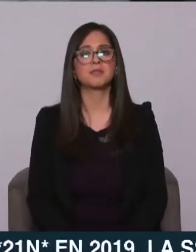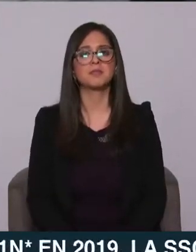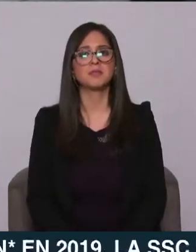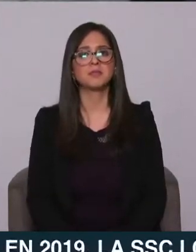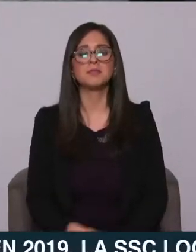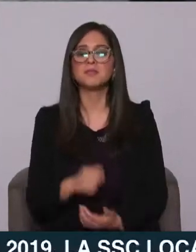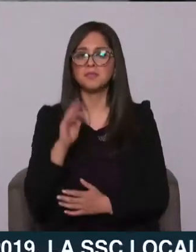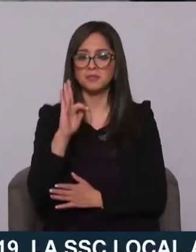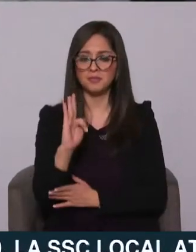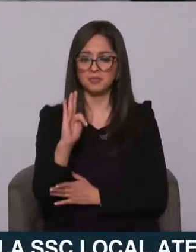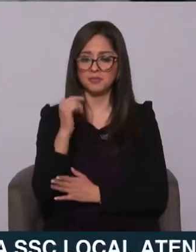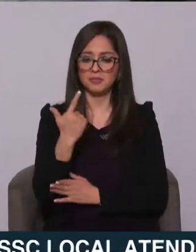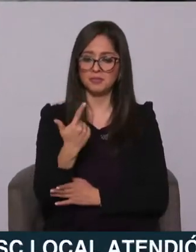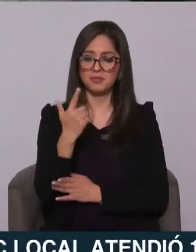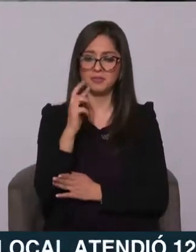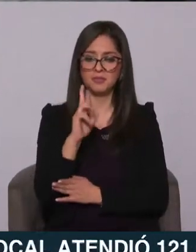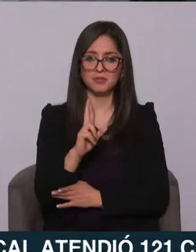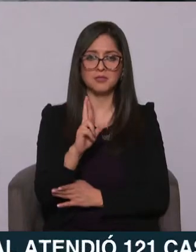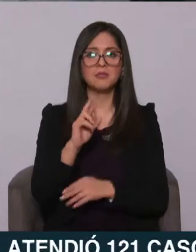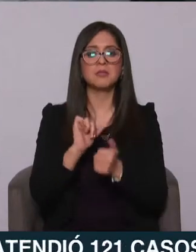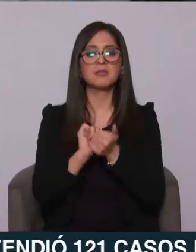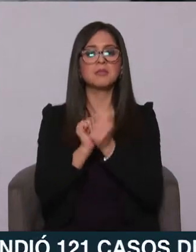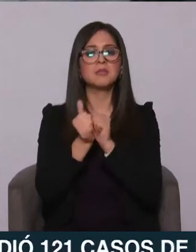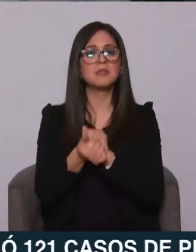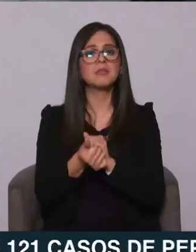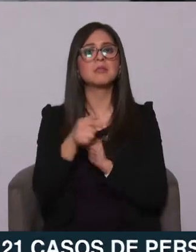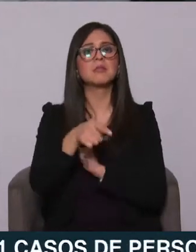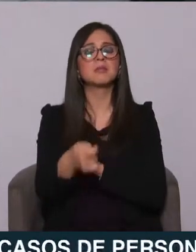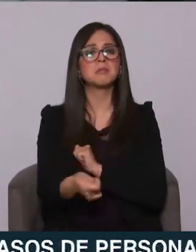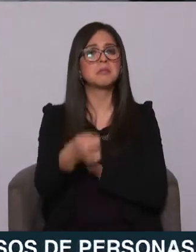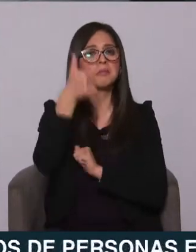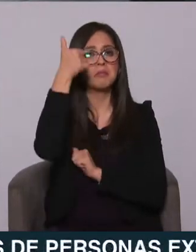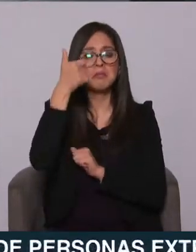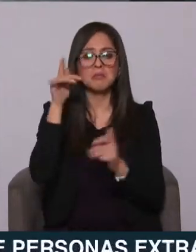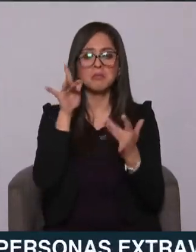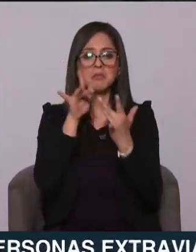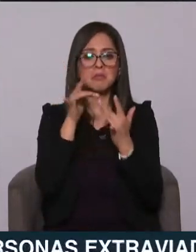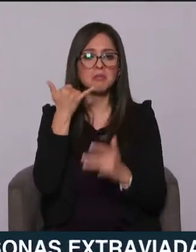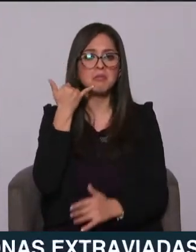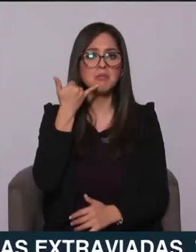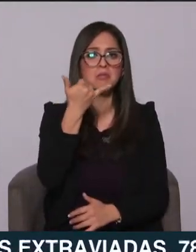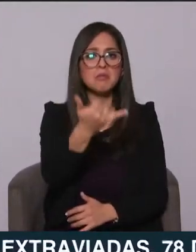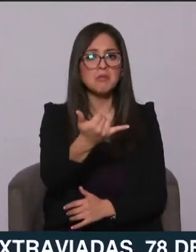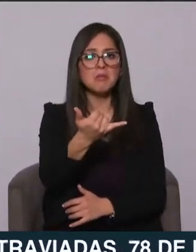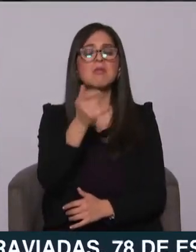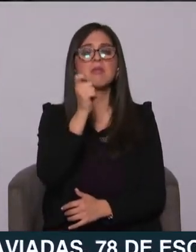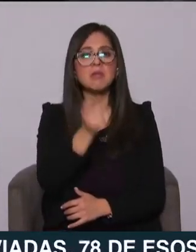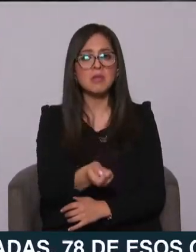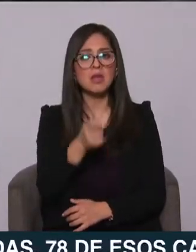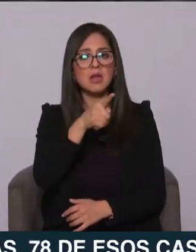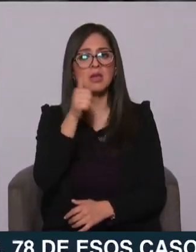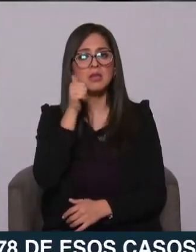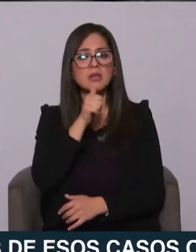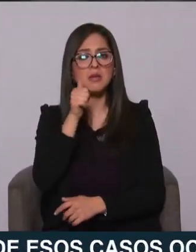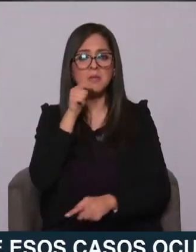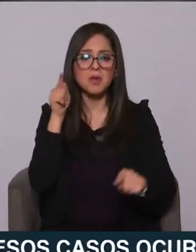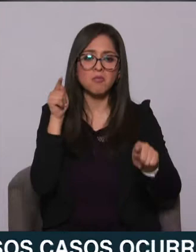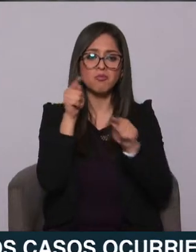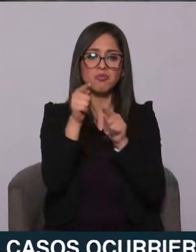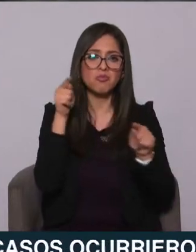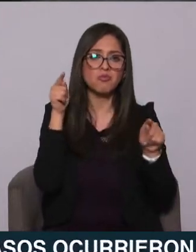la Fiscalía General de la República, la principal forma de enganchar a las víctimas es con amenazas